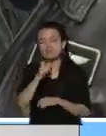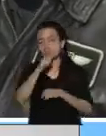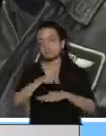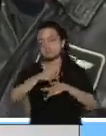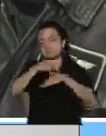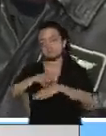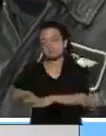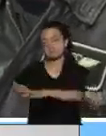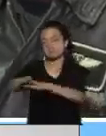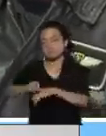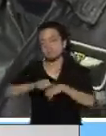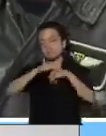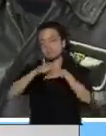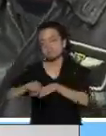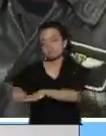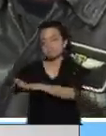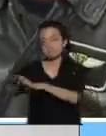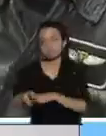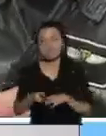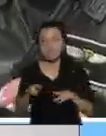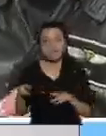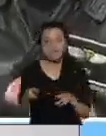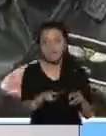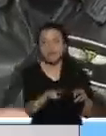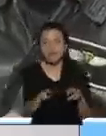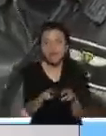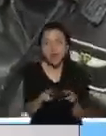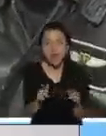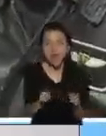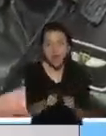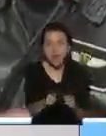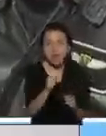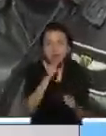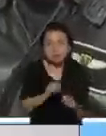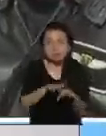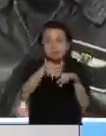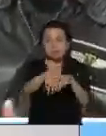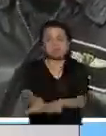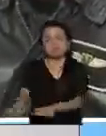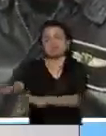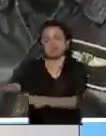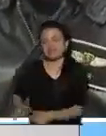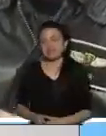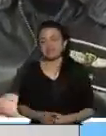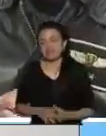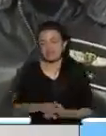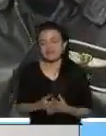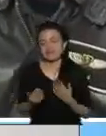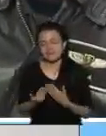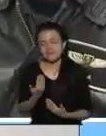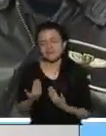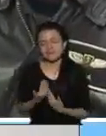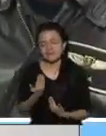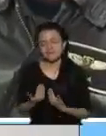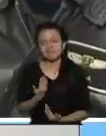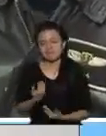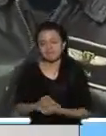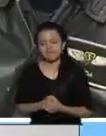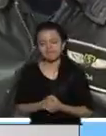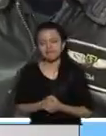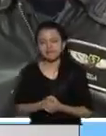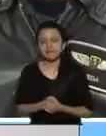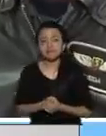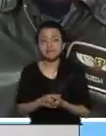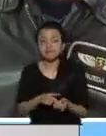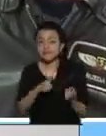de los ríos de poca profundidad, eso quiere decir que son muy fácil de inundar con precipitaciones de moderada intensidad,